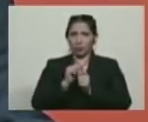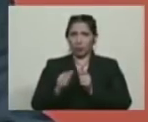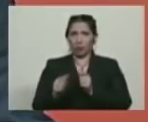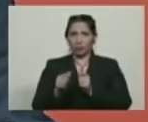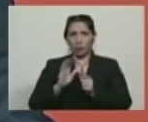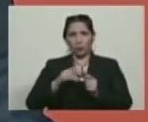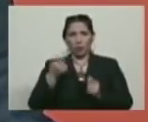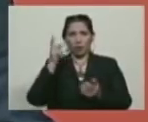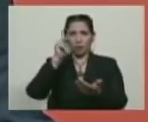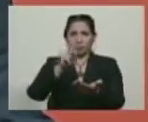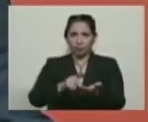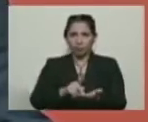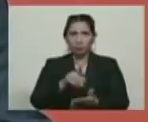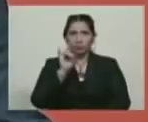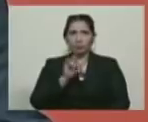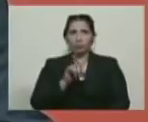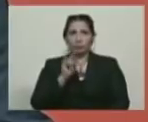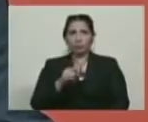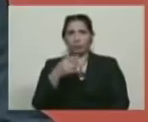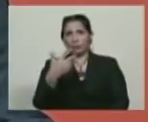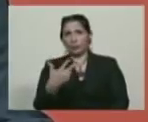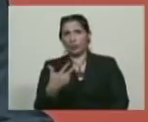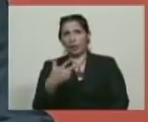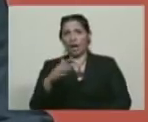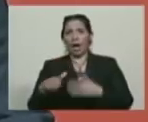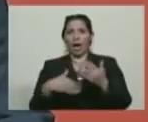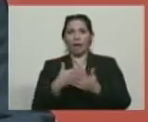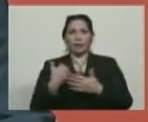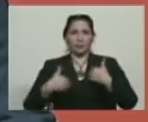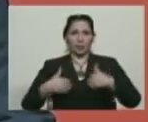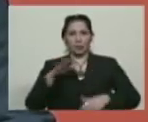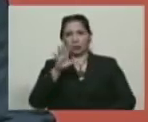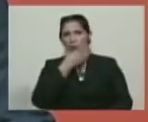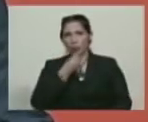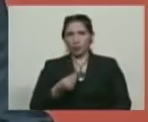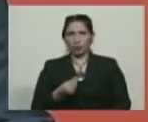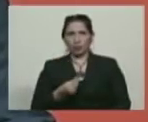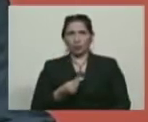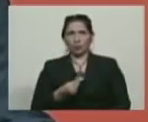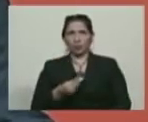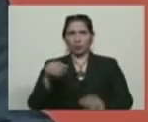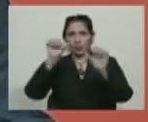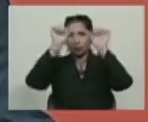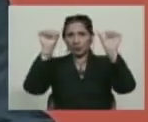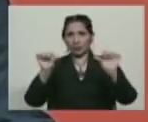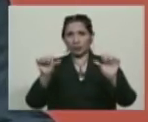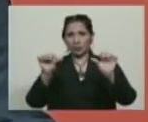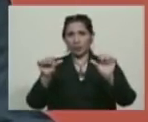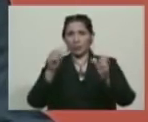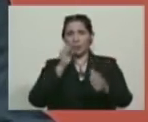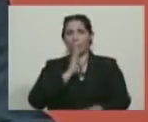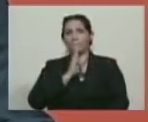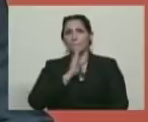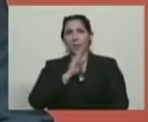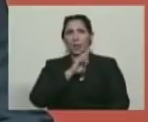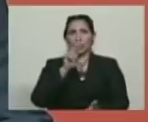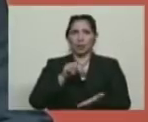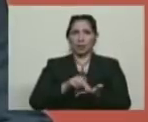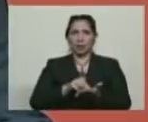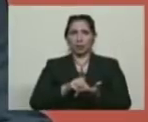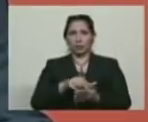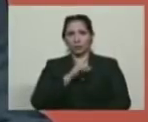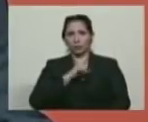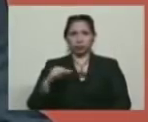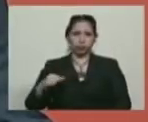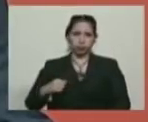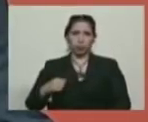dirigirse entre el día lunes 3 y el miércoles 5 de diciembre al sistema bancario nacional público o privado